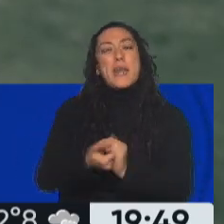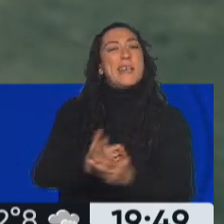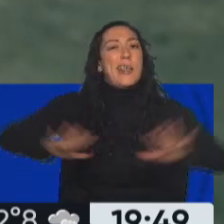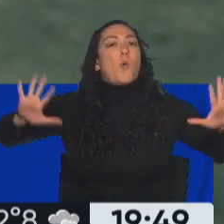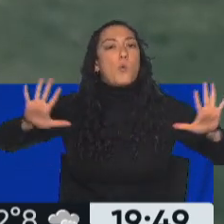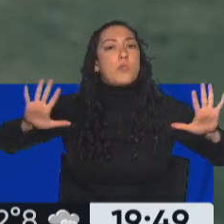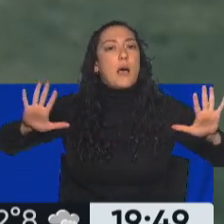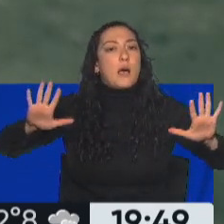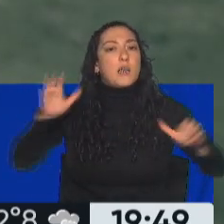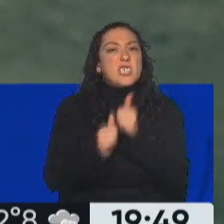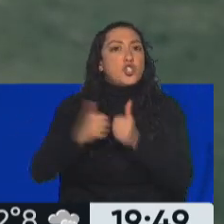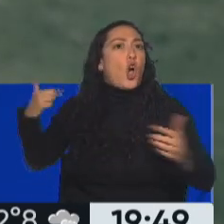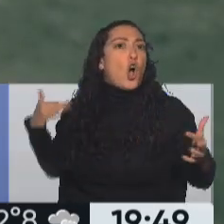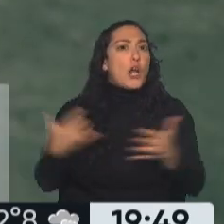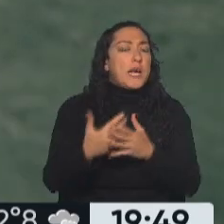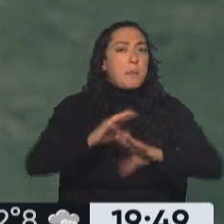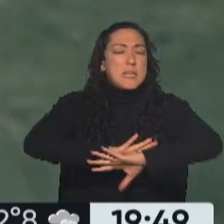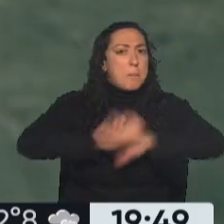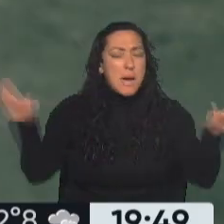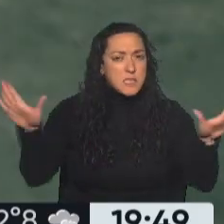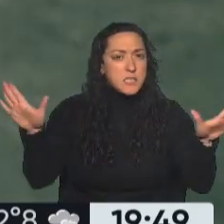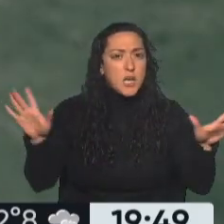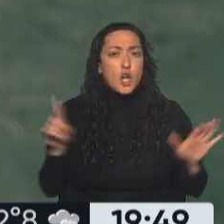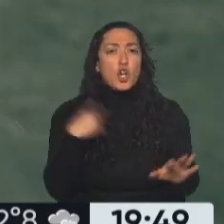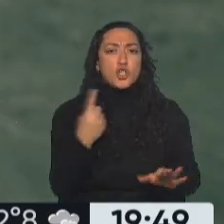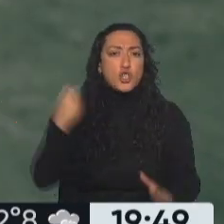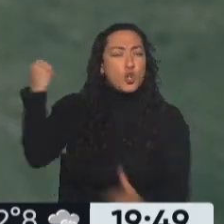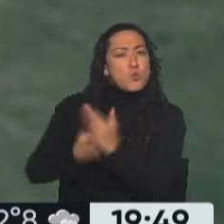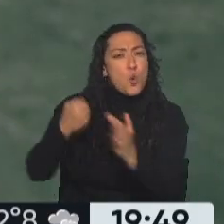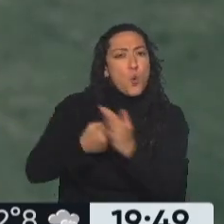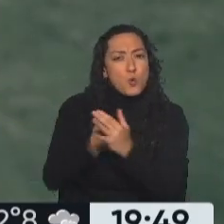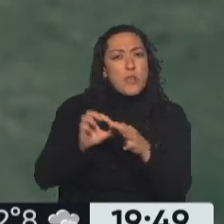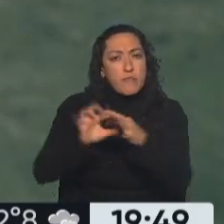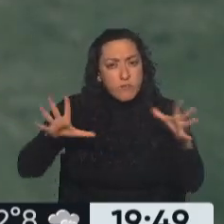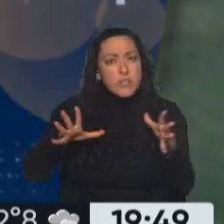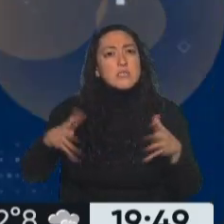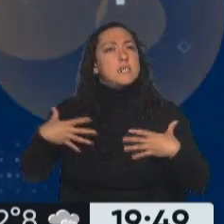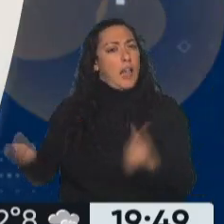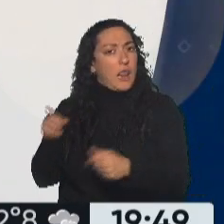histórica que nos caracterizó y va a estar a la vanguardia de la lucha en defensa de la libertad.